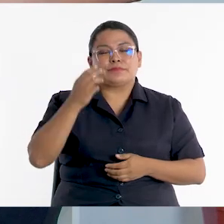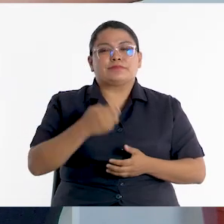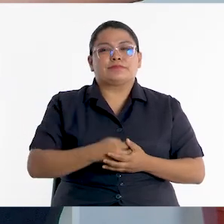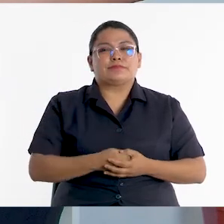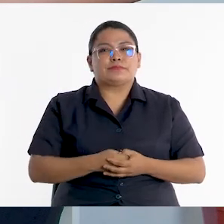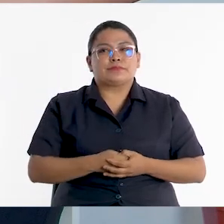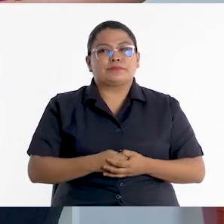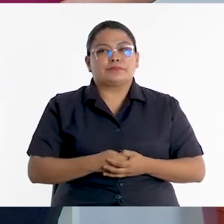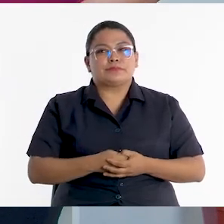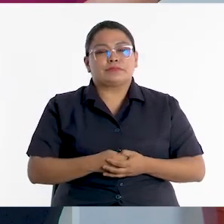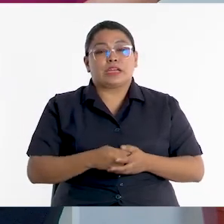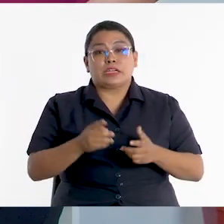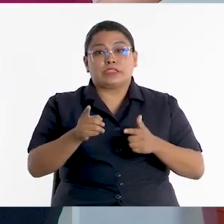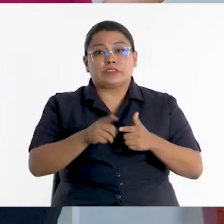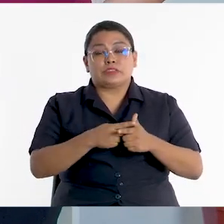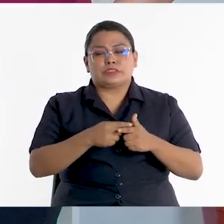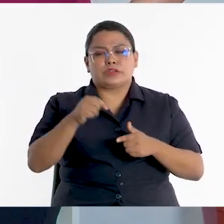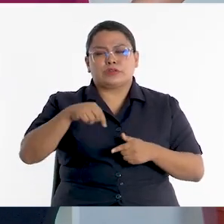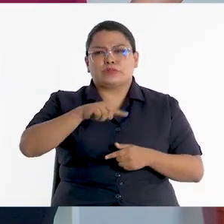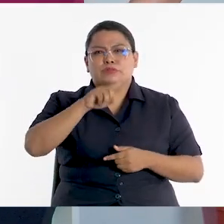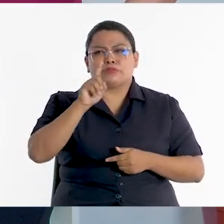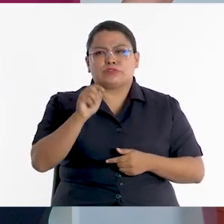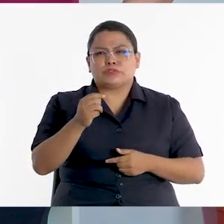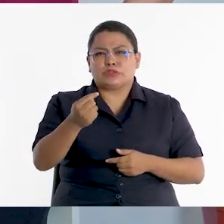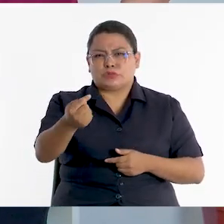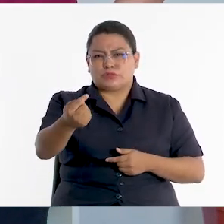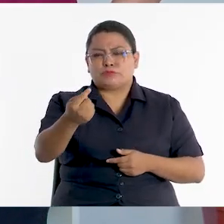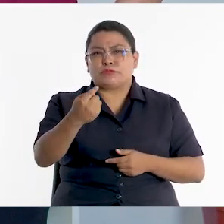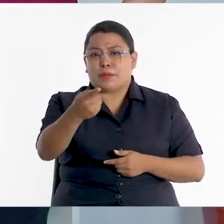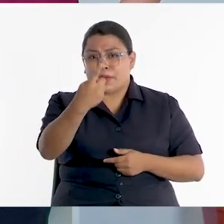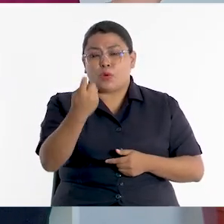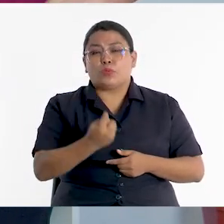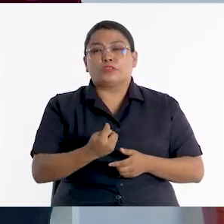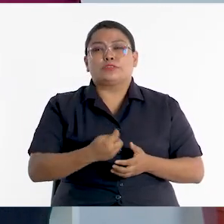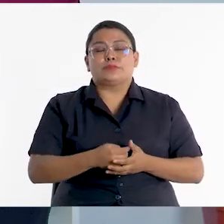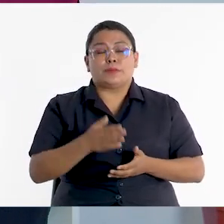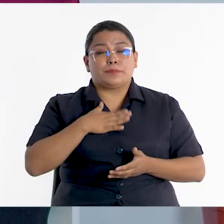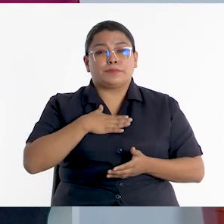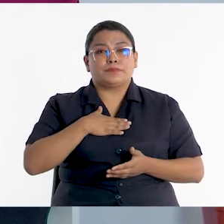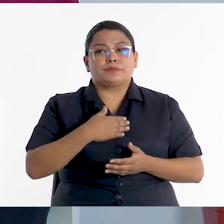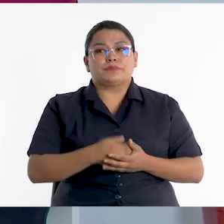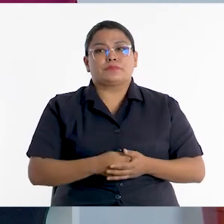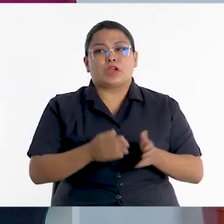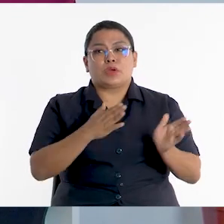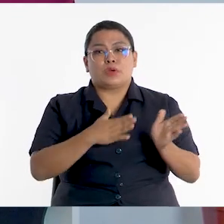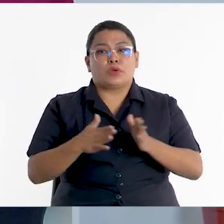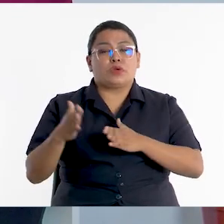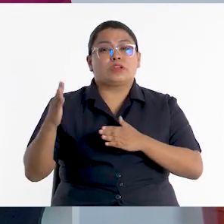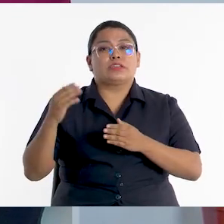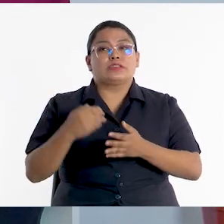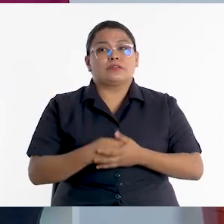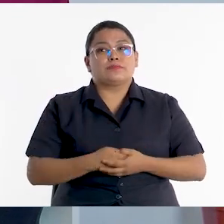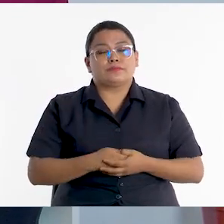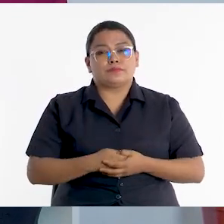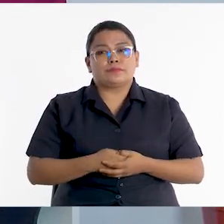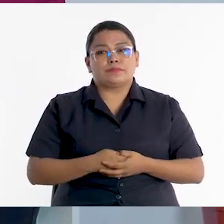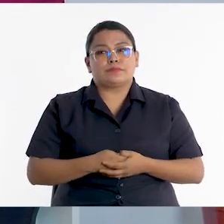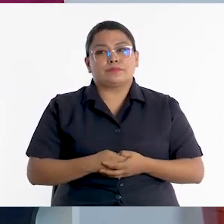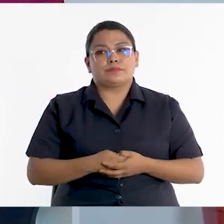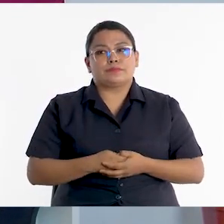adivinaste también. Entonces ahora pregúntamelas tú a mí. Bien, siguiendo el orden que